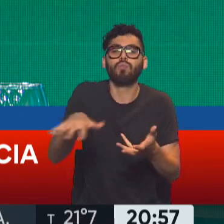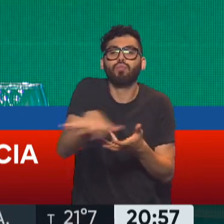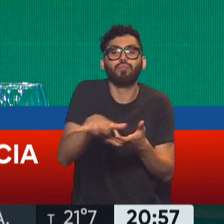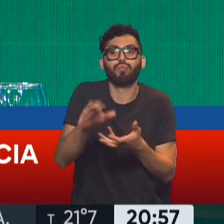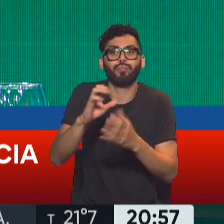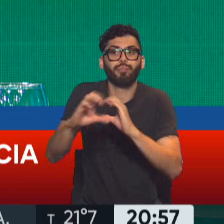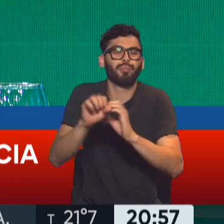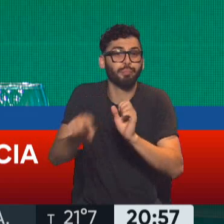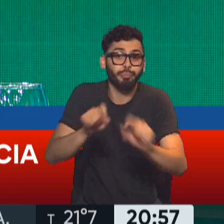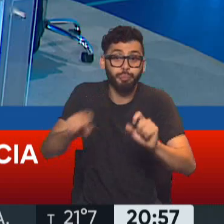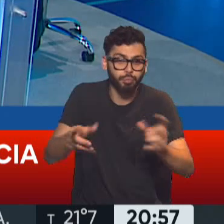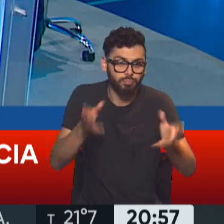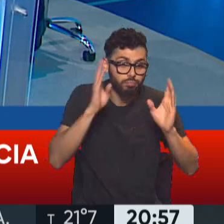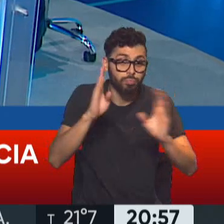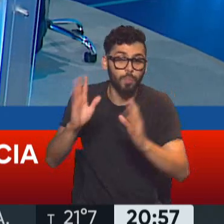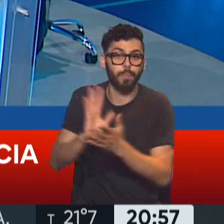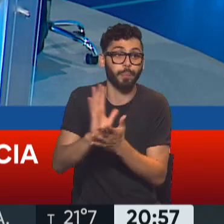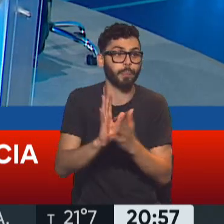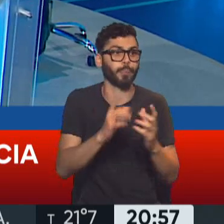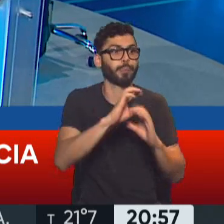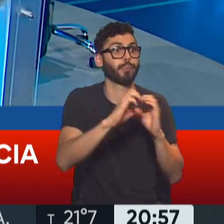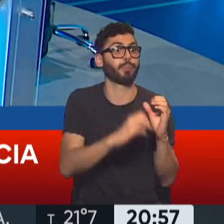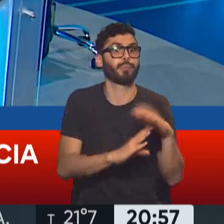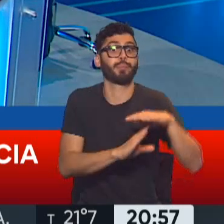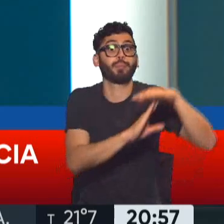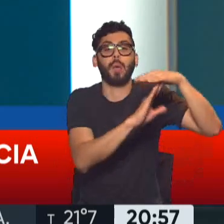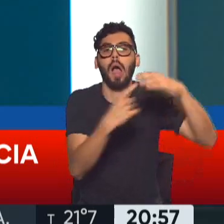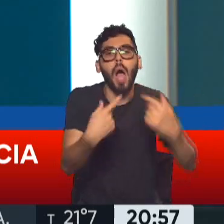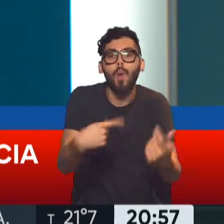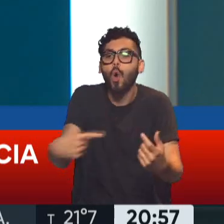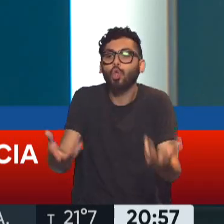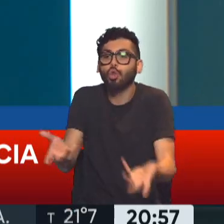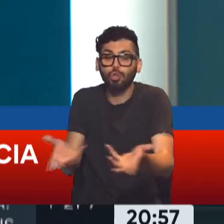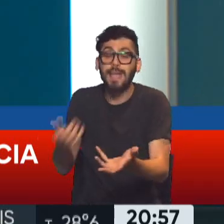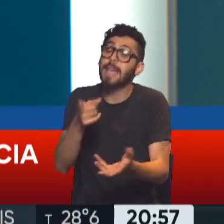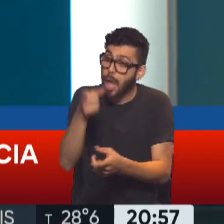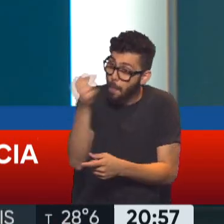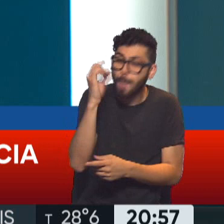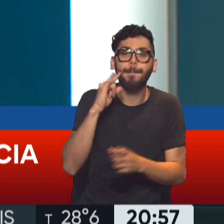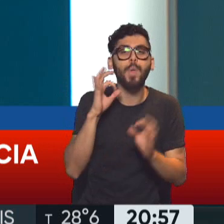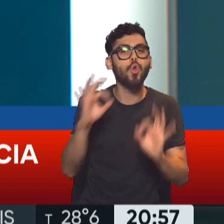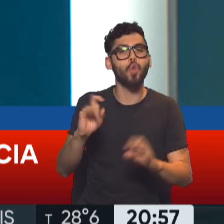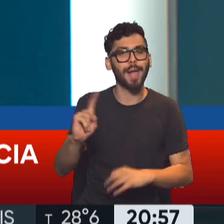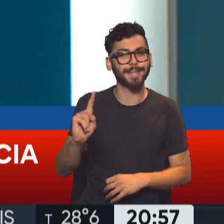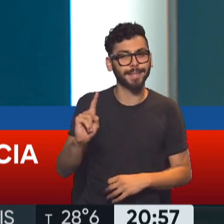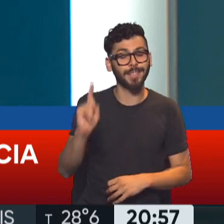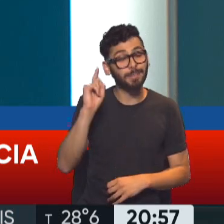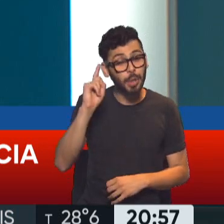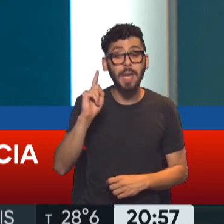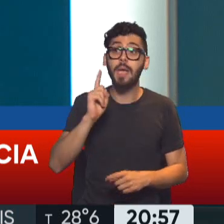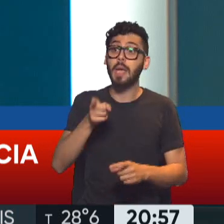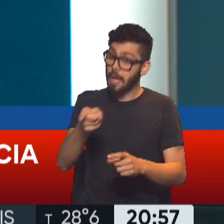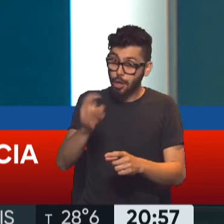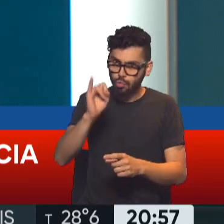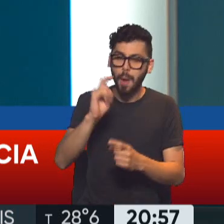para brindar una mirada alternativa y escapar de estas trampas. Eso es importante, pero es insuficiente, porque vos lo que tenés que hacer también es, así como